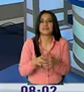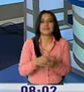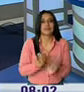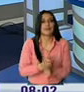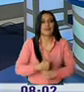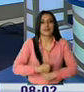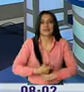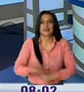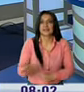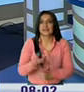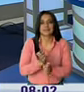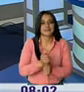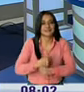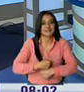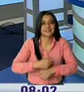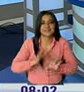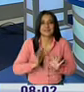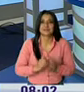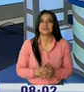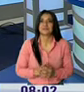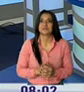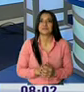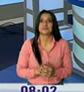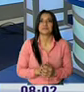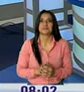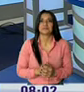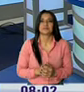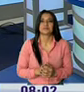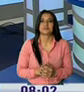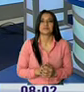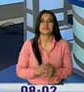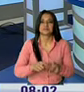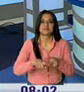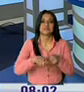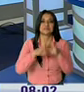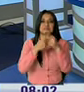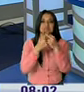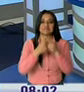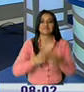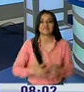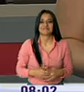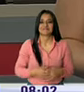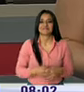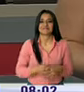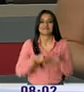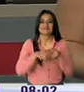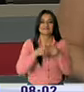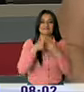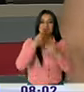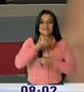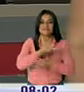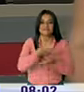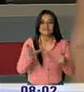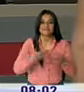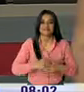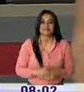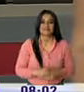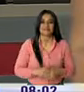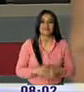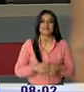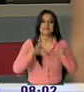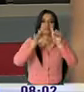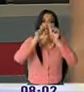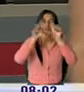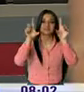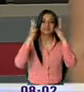Sí, sí. Bueno, tenemos hambre el día de hoy. Iniciemos ya. Empezamos con el desarrollo informativo. Les contamos que el EDMOB ha iniciado